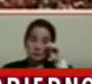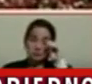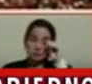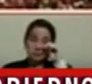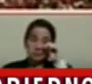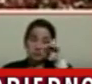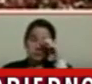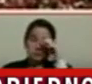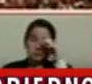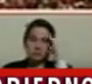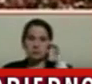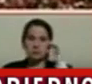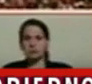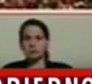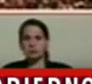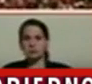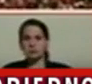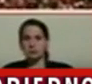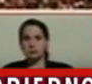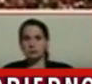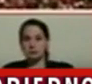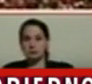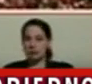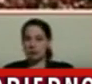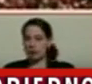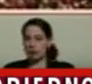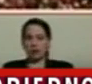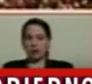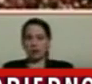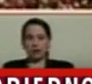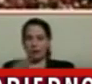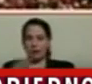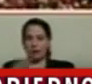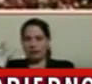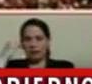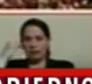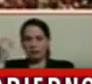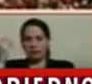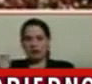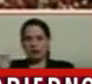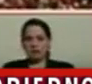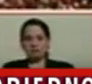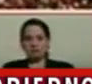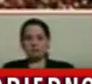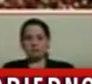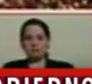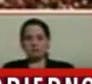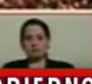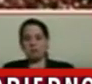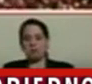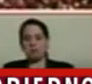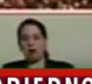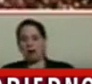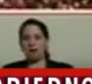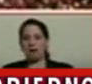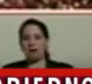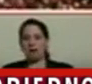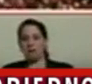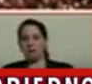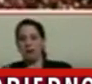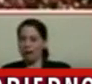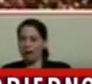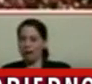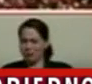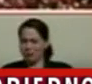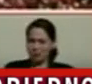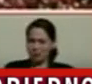que así lo hayan hecho, y se los vuelvo a decir, oído, oído, con la